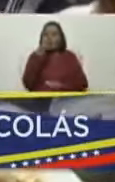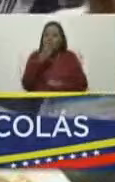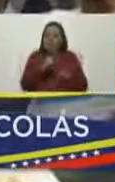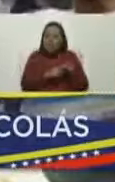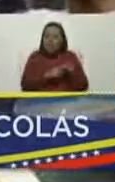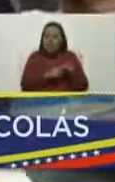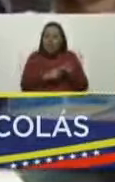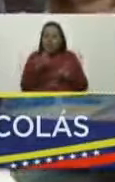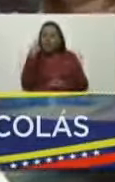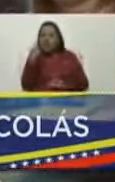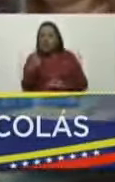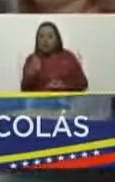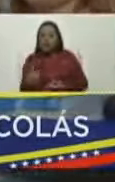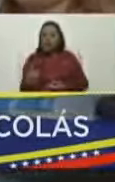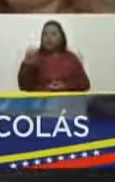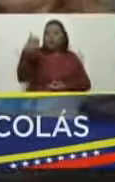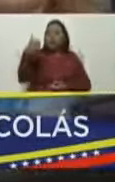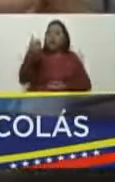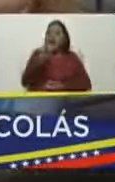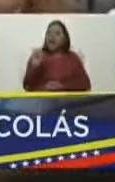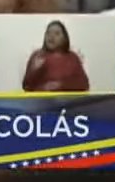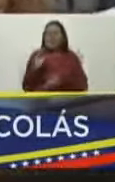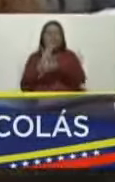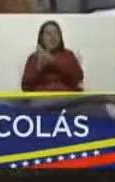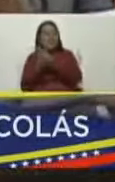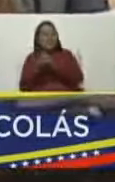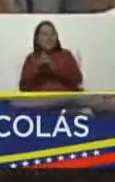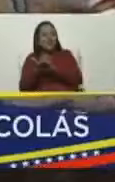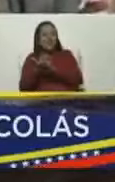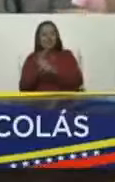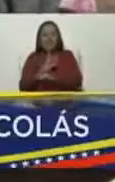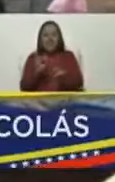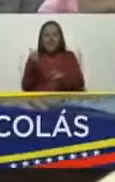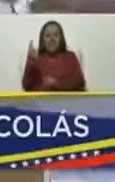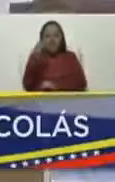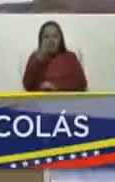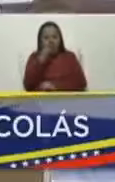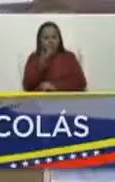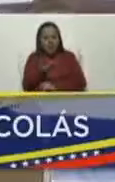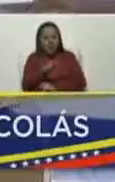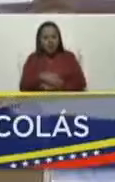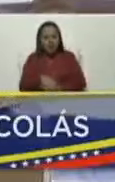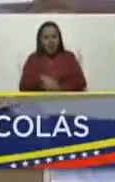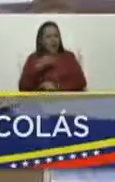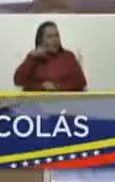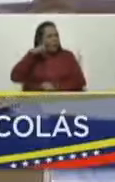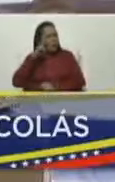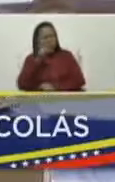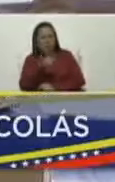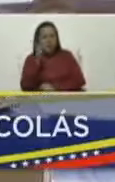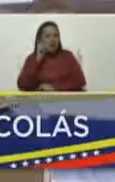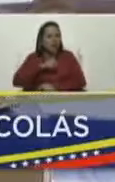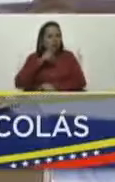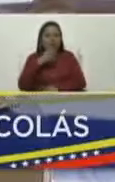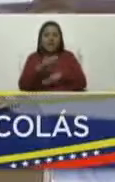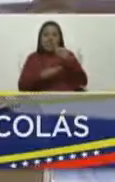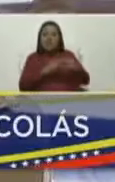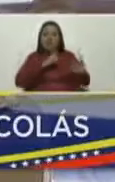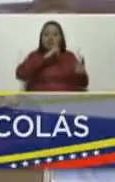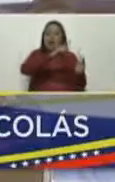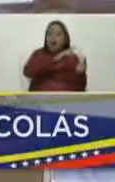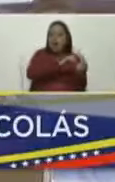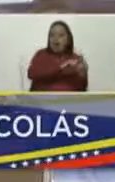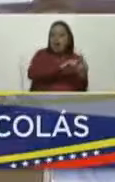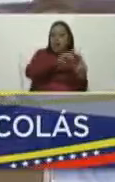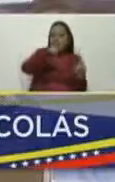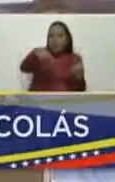dijeron que con una manita iban a resolver el desabastecimiento, ¿se acuerdan? Un engaño. Hicieron el daño